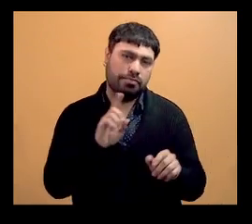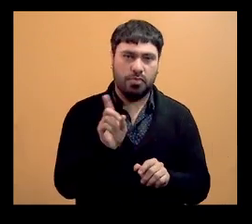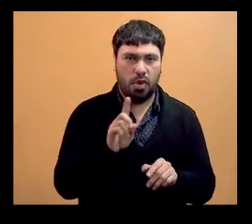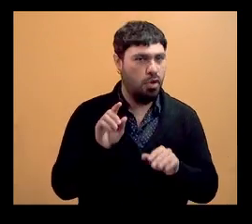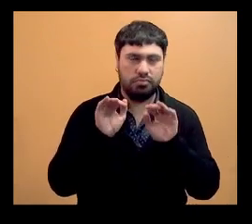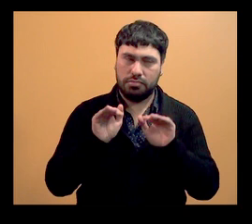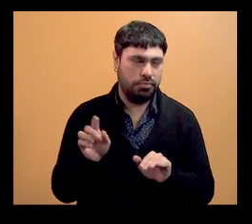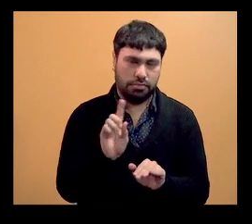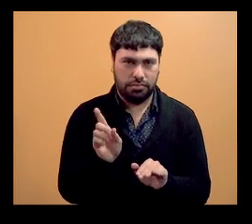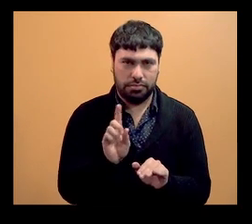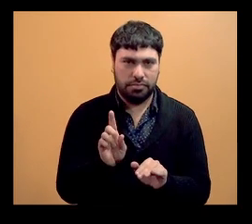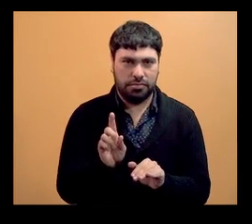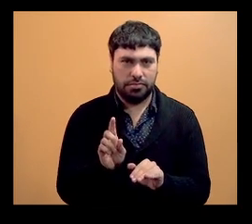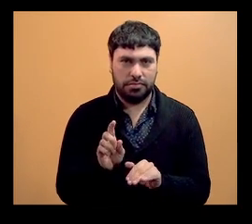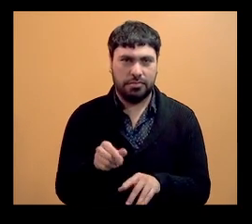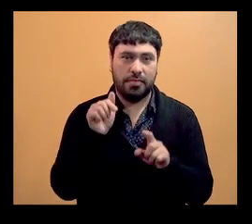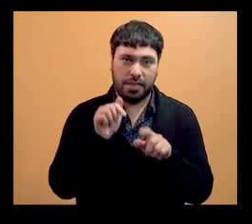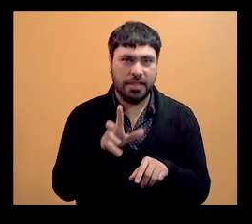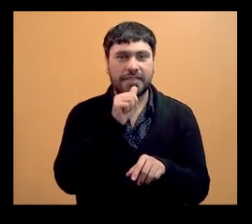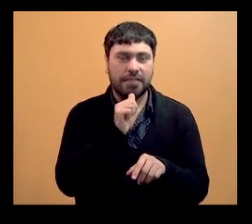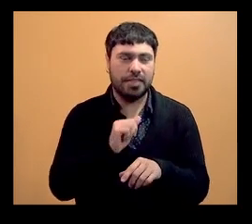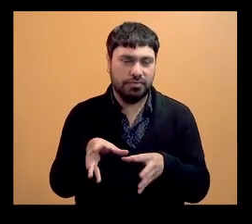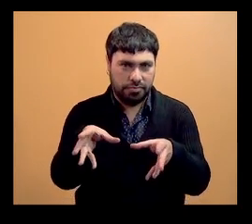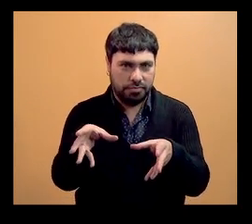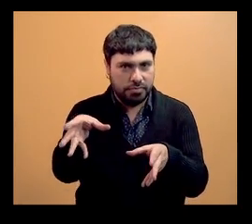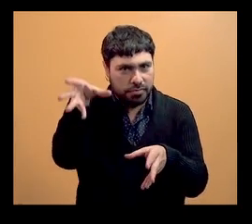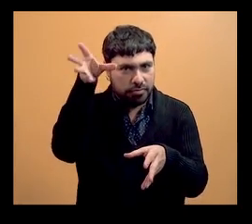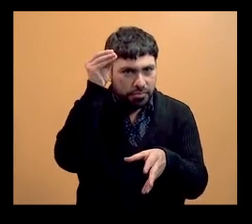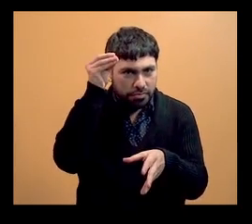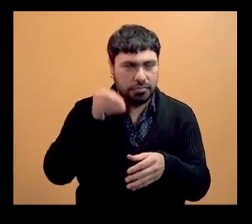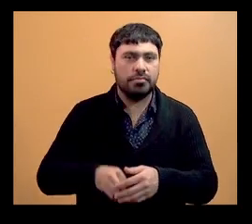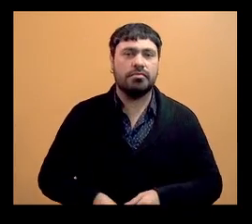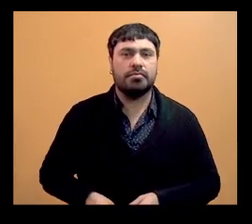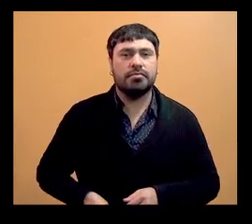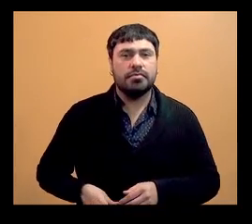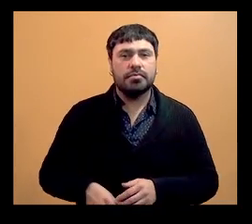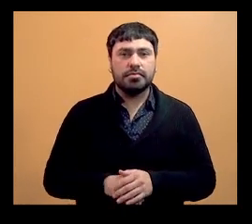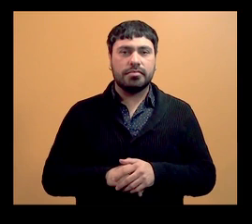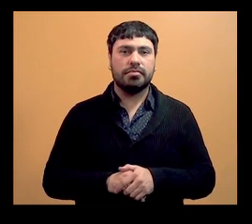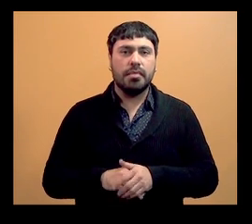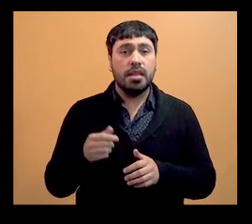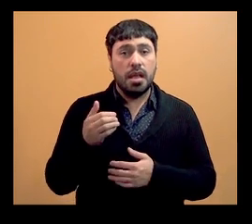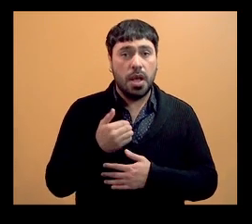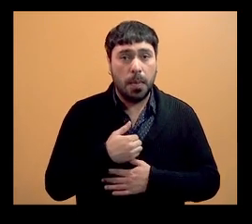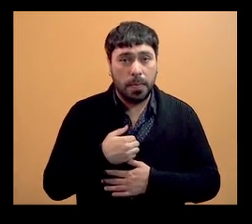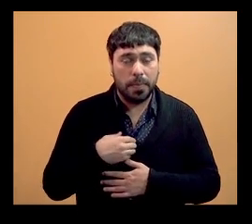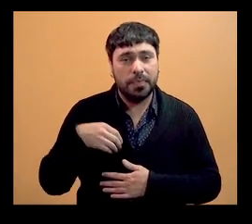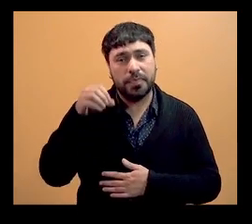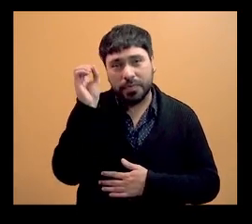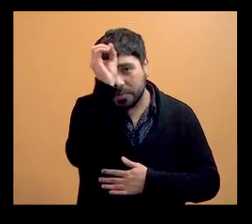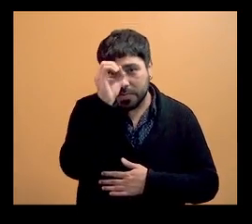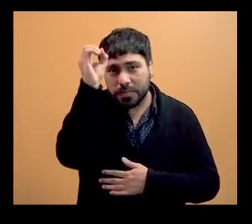ahí y basta que uno se especialice lo suficiente. ¿Debería tener Chile un rol en todo esto? Mi opinión es que sí, pero lo dejo como